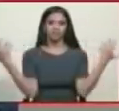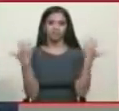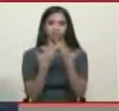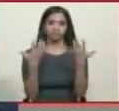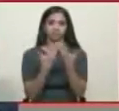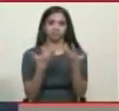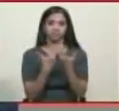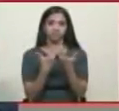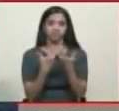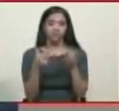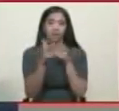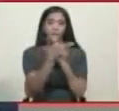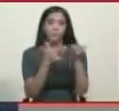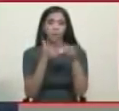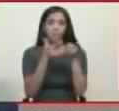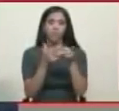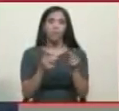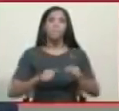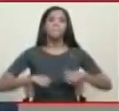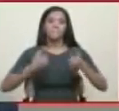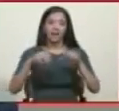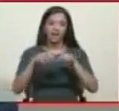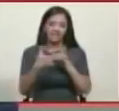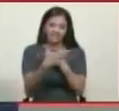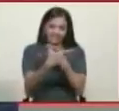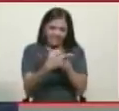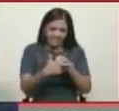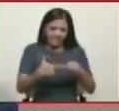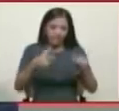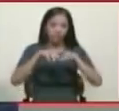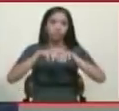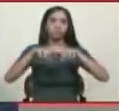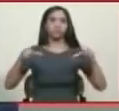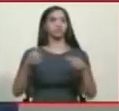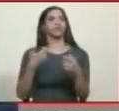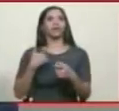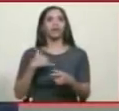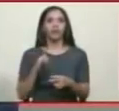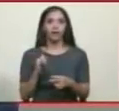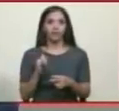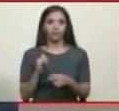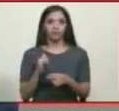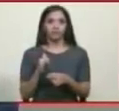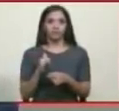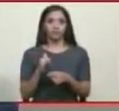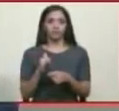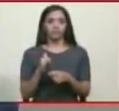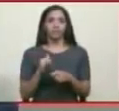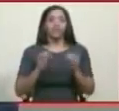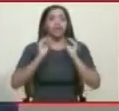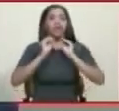traer una división más de la que existe, más de la que existe. Es el llamado a la reflexión.